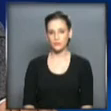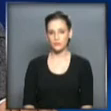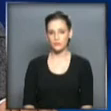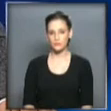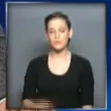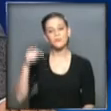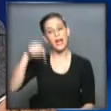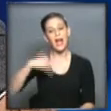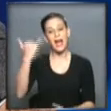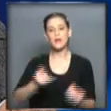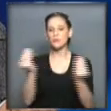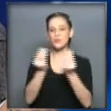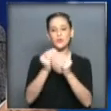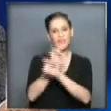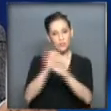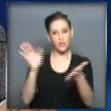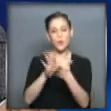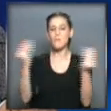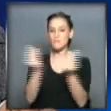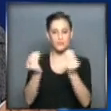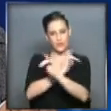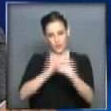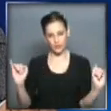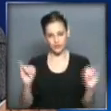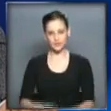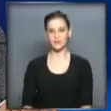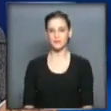Y ahora tenemos mucha más información en este picado de noticias.